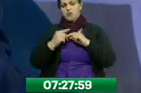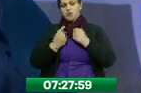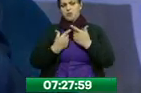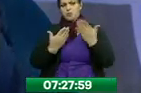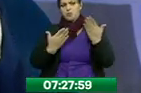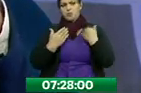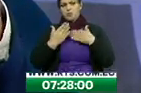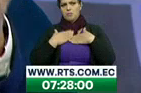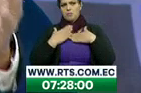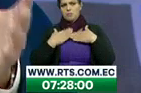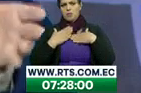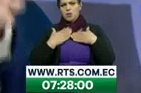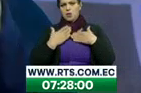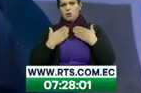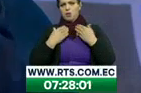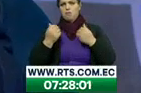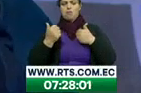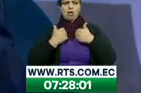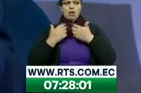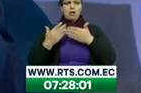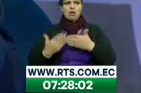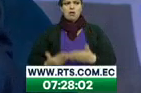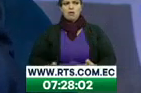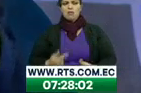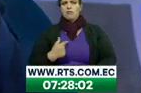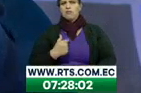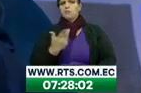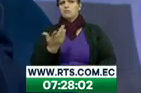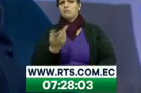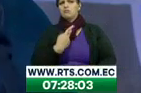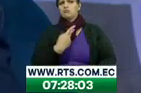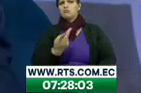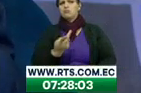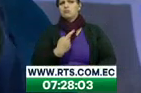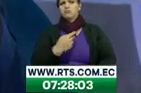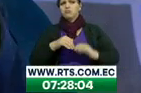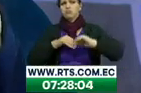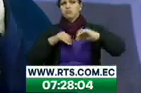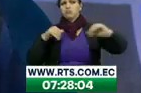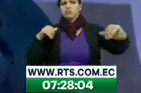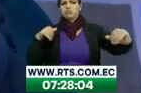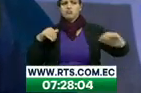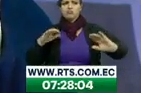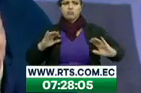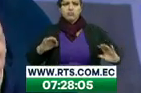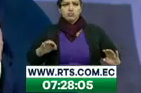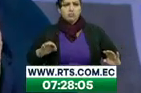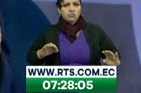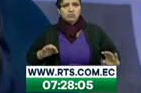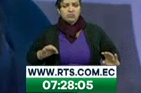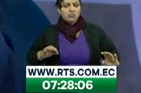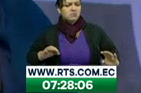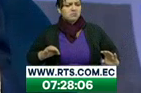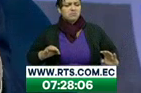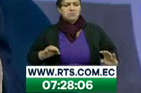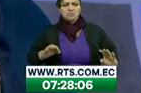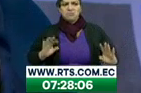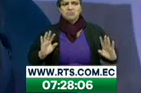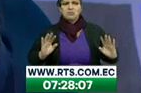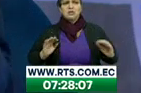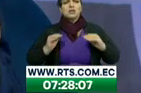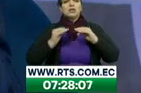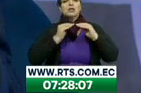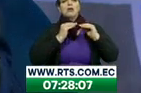para todo aquel que quiera participar en esta contienda electoral. Así, de eso se trata la democracia,